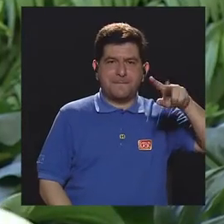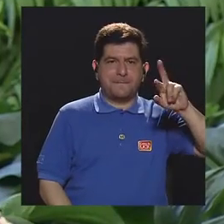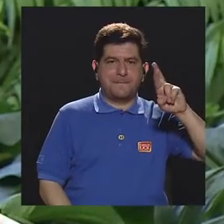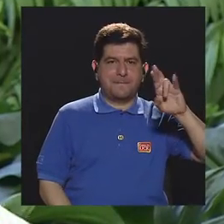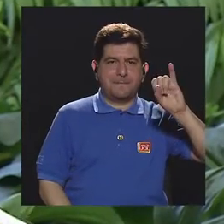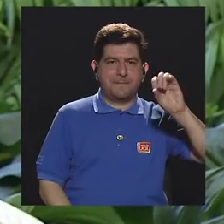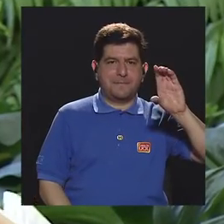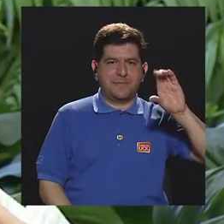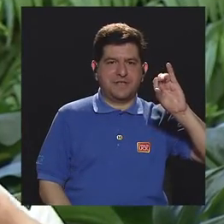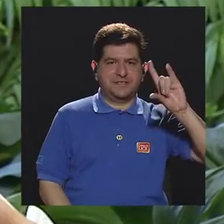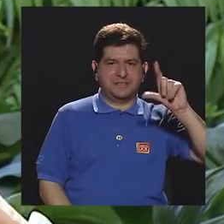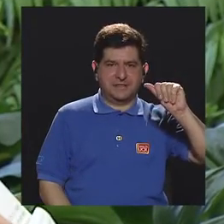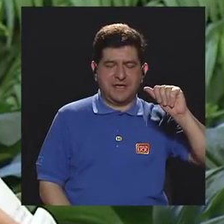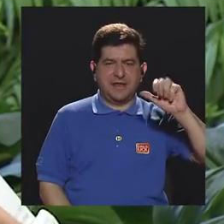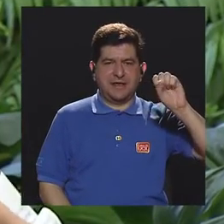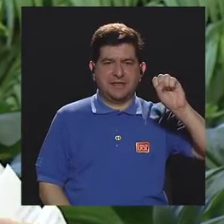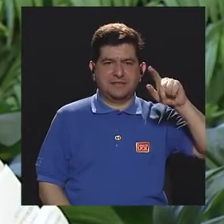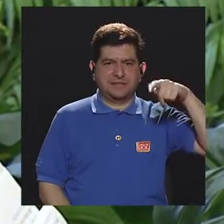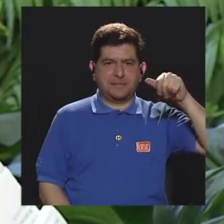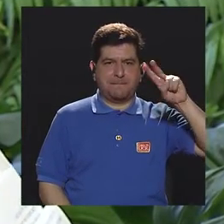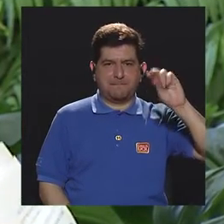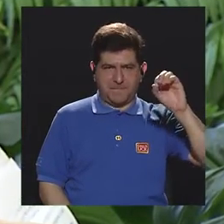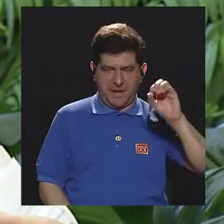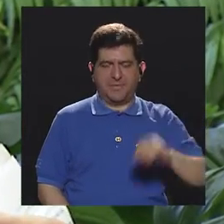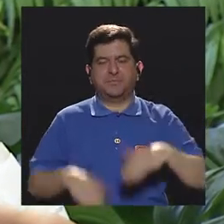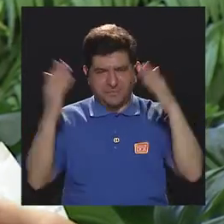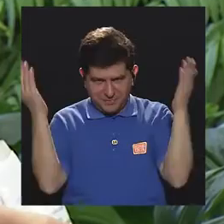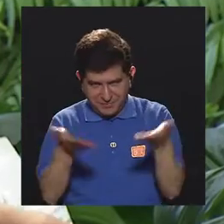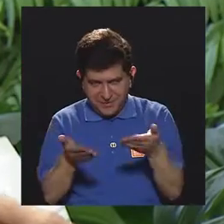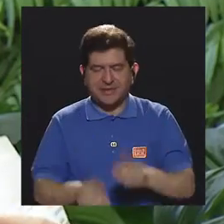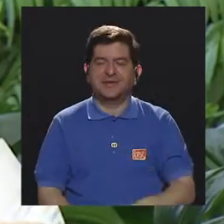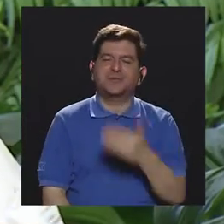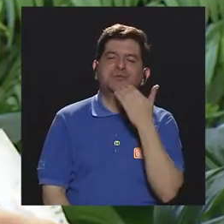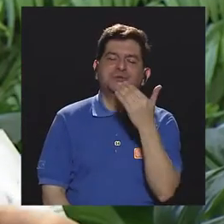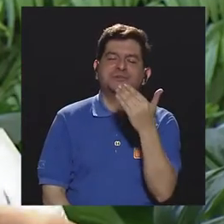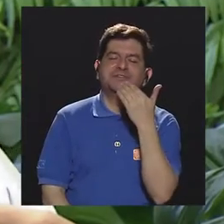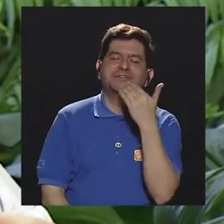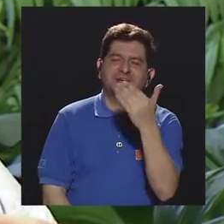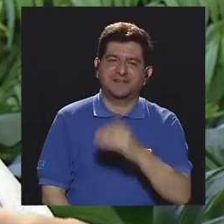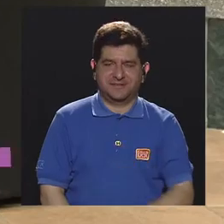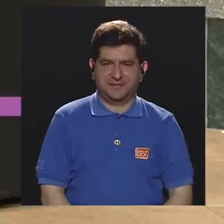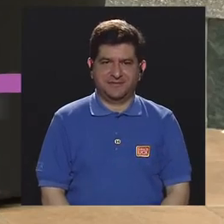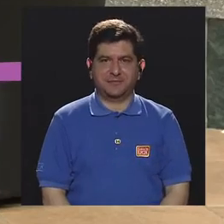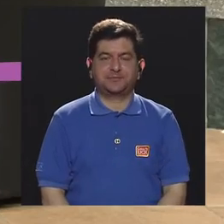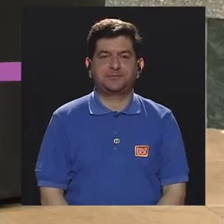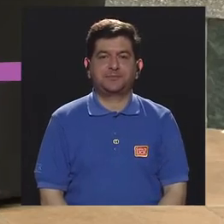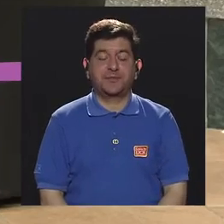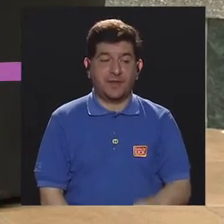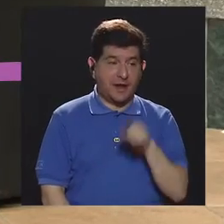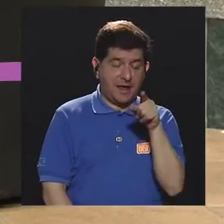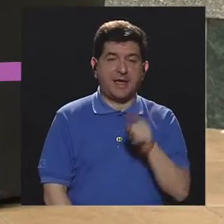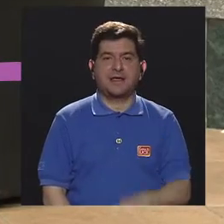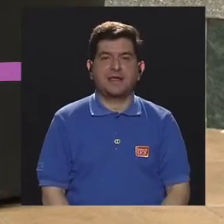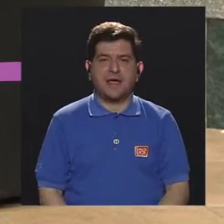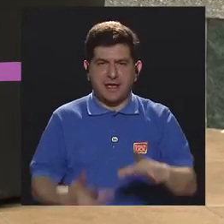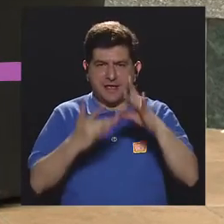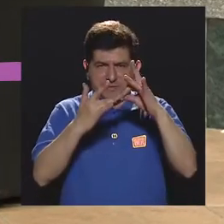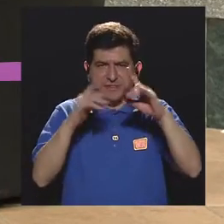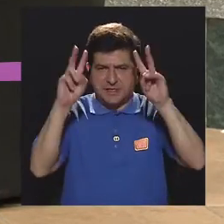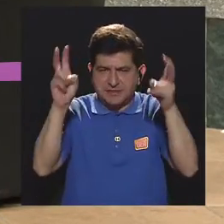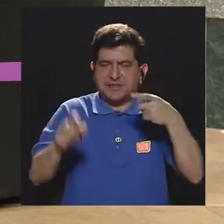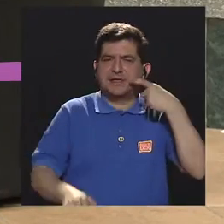Espano Carazo. Bienvenida. Muchas gracias, Fabiola. Priscila es